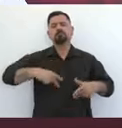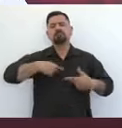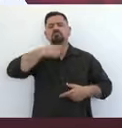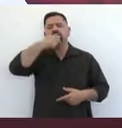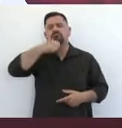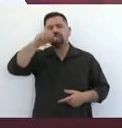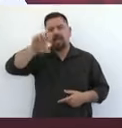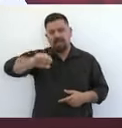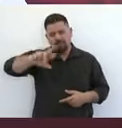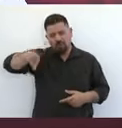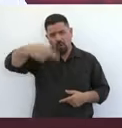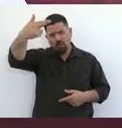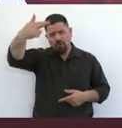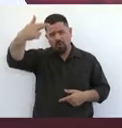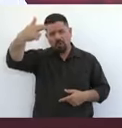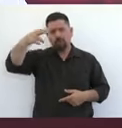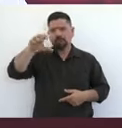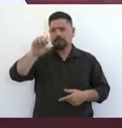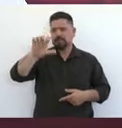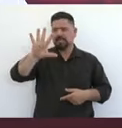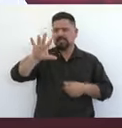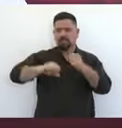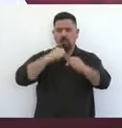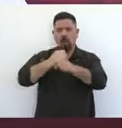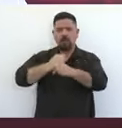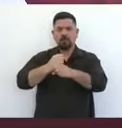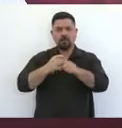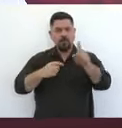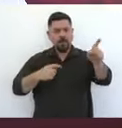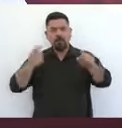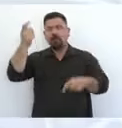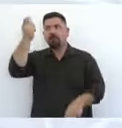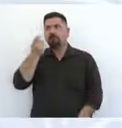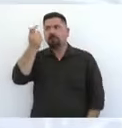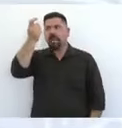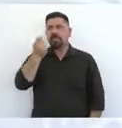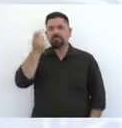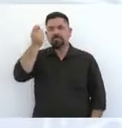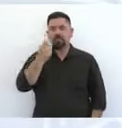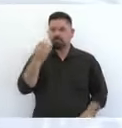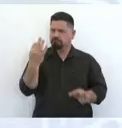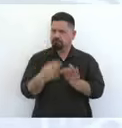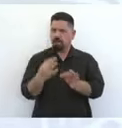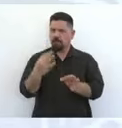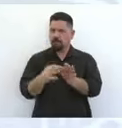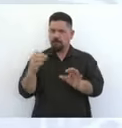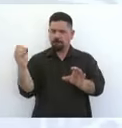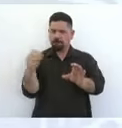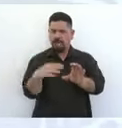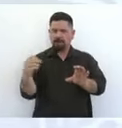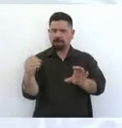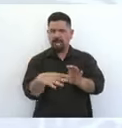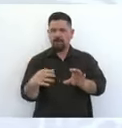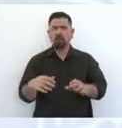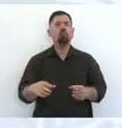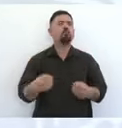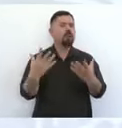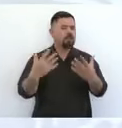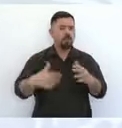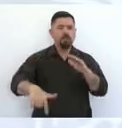de 65 años están recibiendo puntualmente una pensión. Son 12